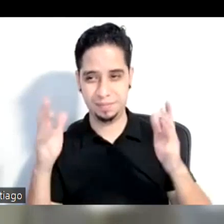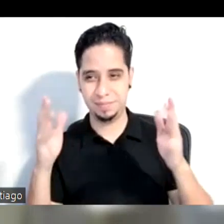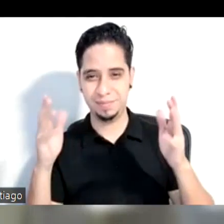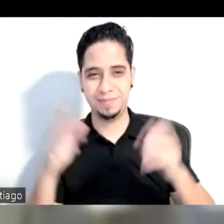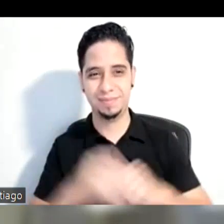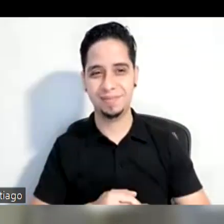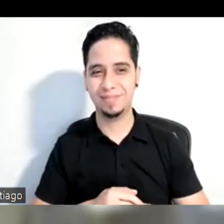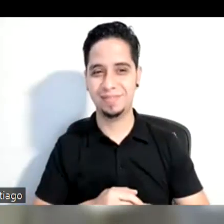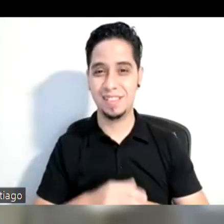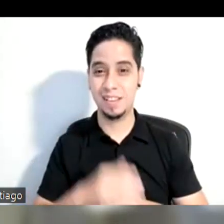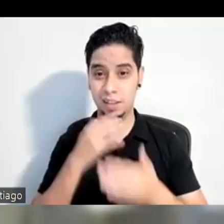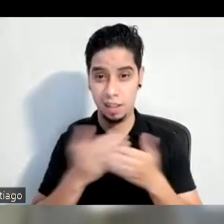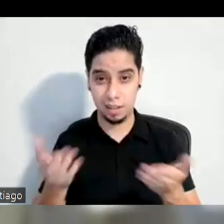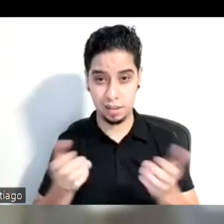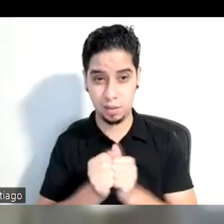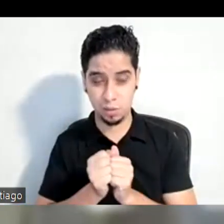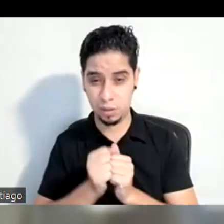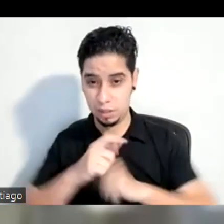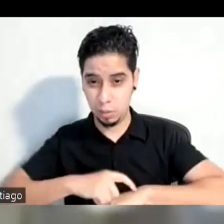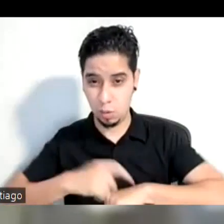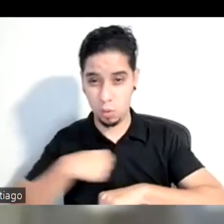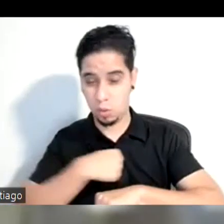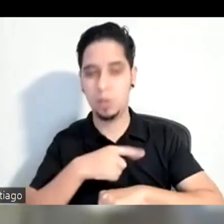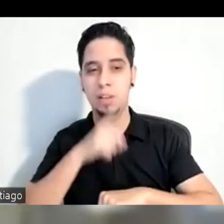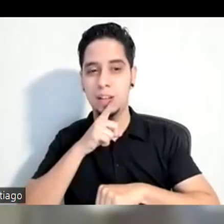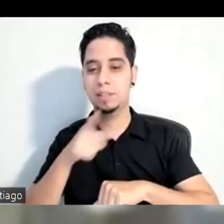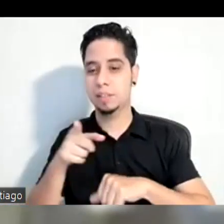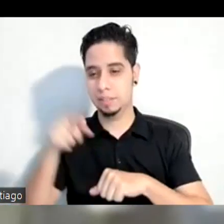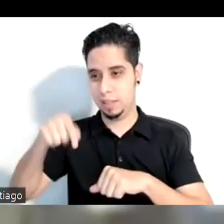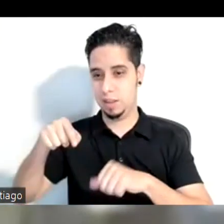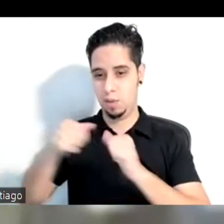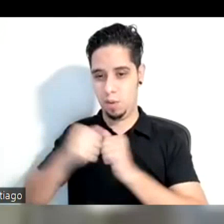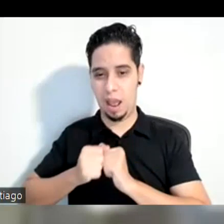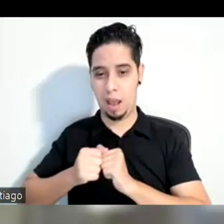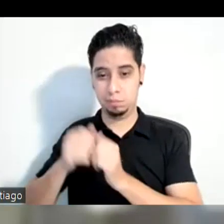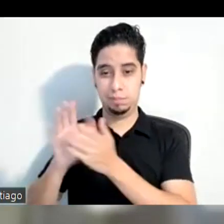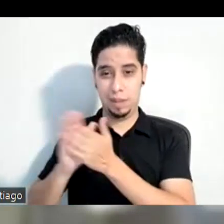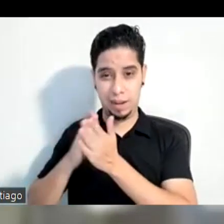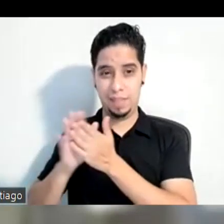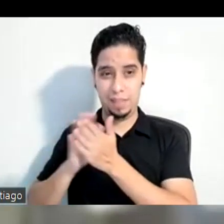y gracias, ¿verdad?, por estar aquí todo este tiempo, y entonces, aquel que está con la parranda,